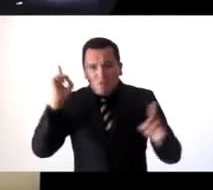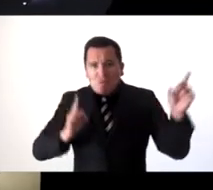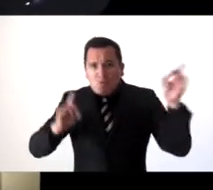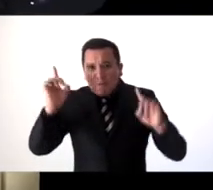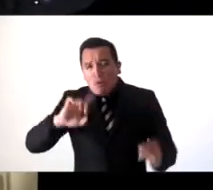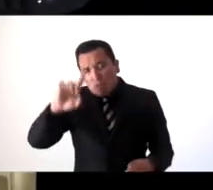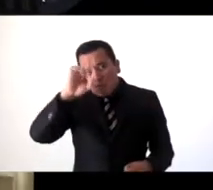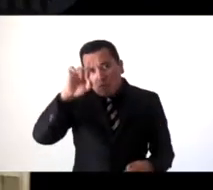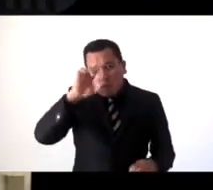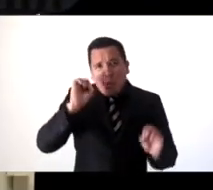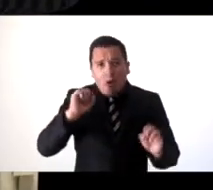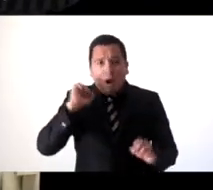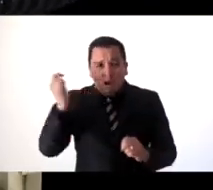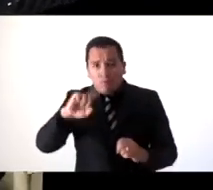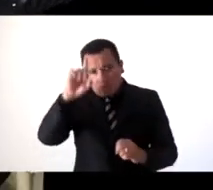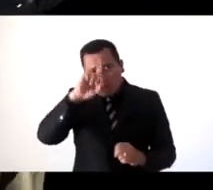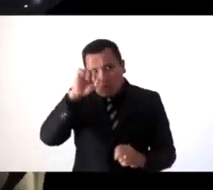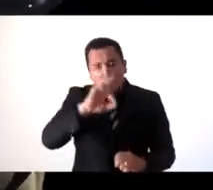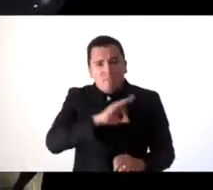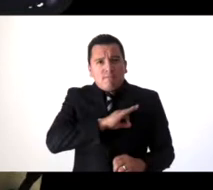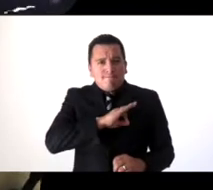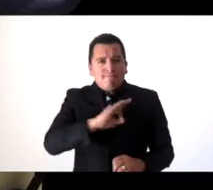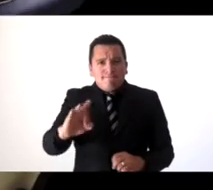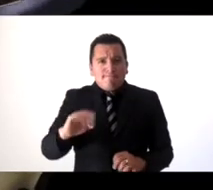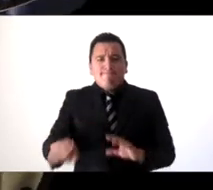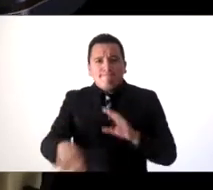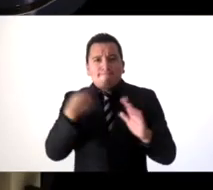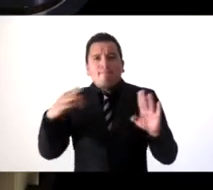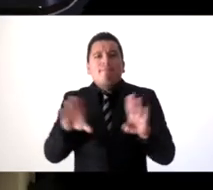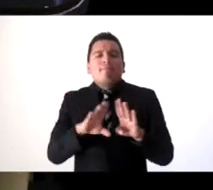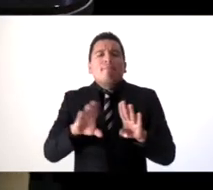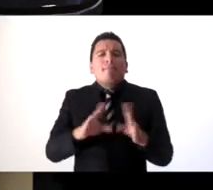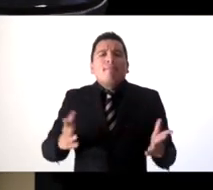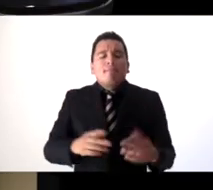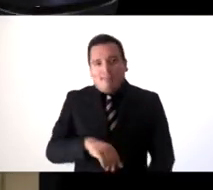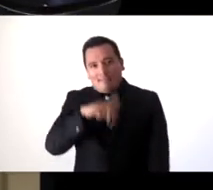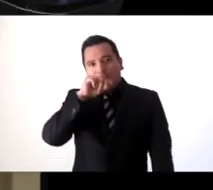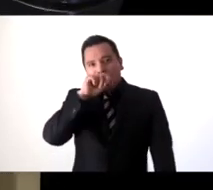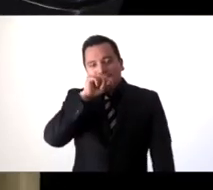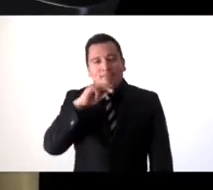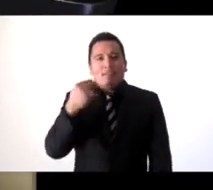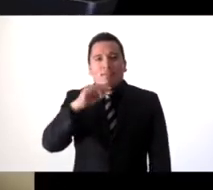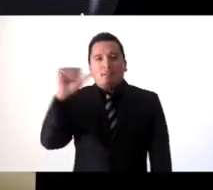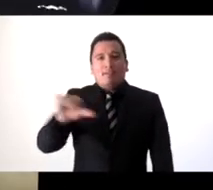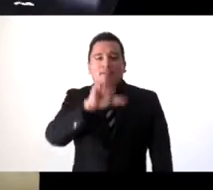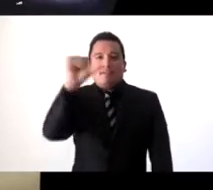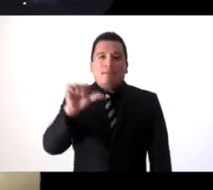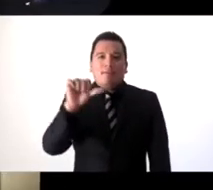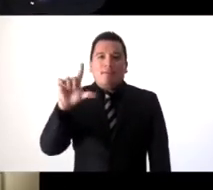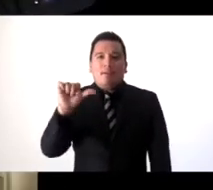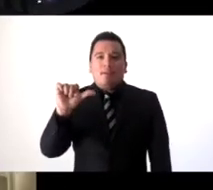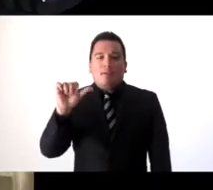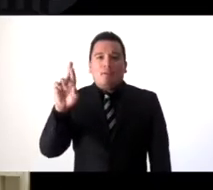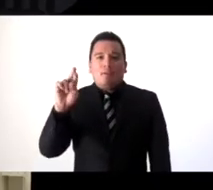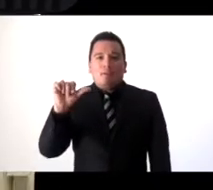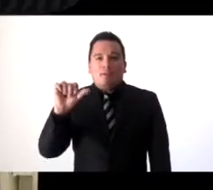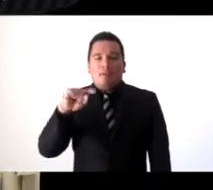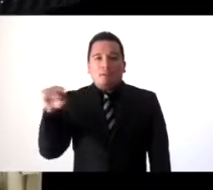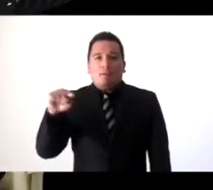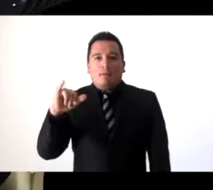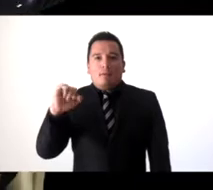duda, comentario o bien una sugerencia lo puede hacer a través de Twitter, en donde nos va a encontrar como